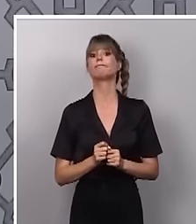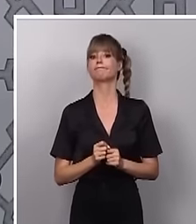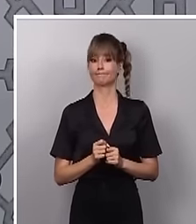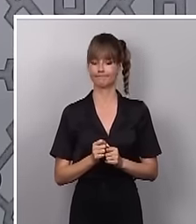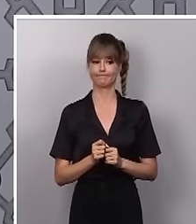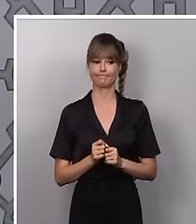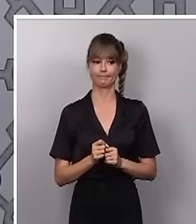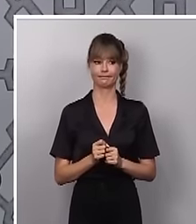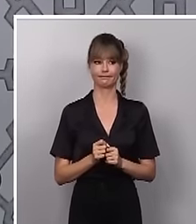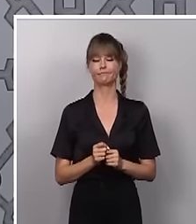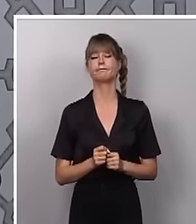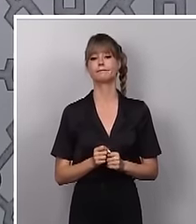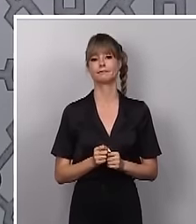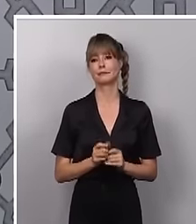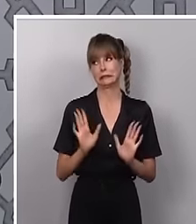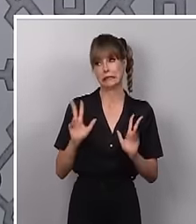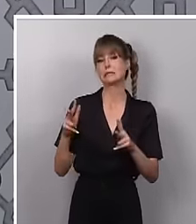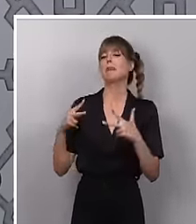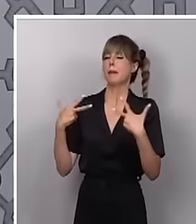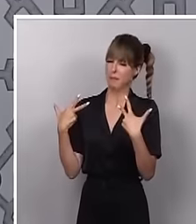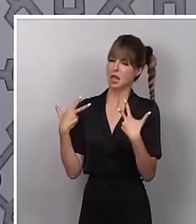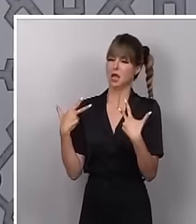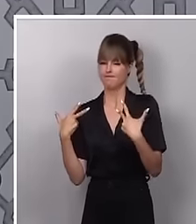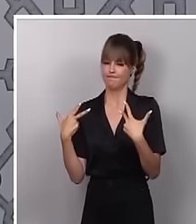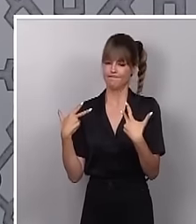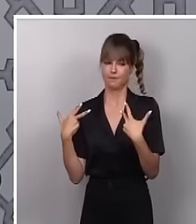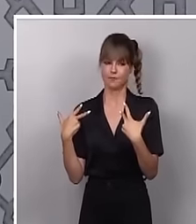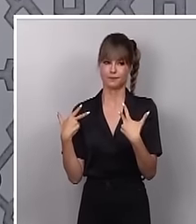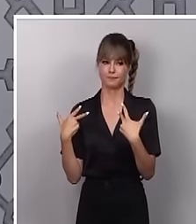seguramente a dar, si me permiten,